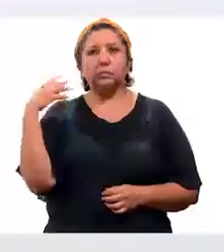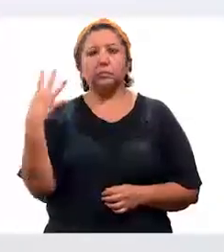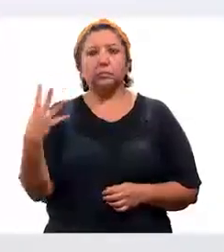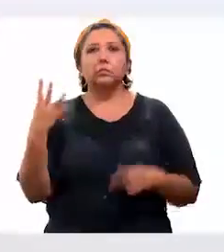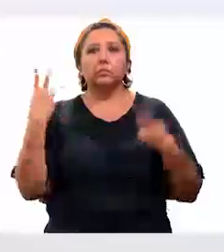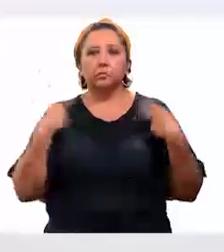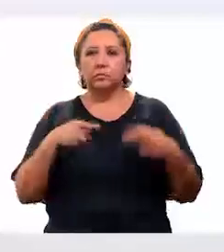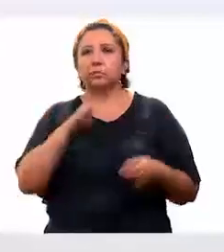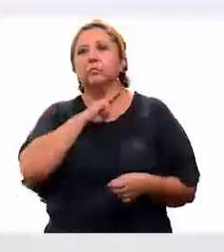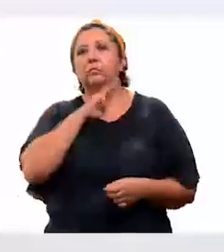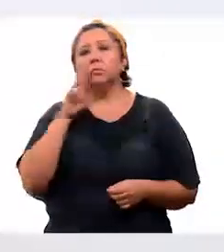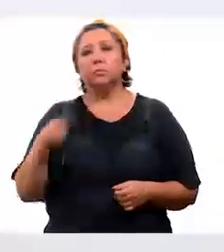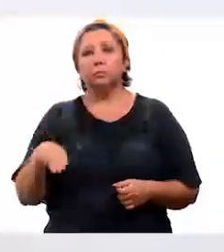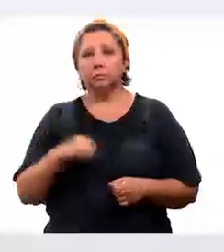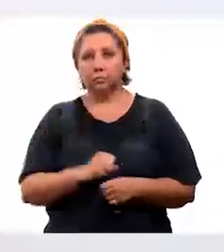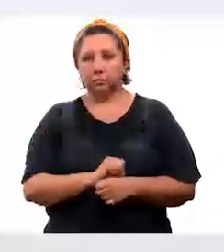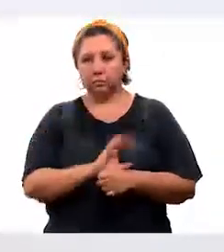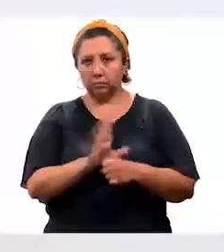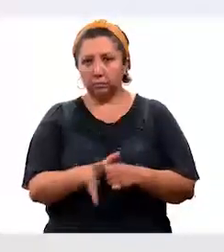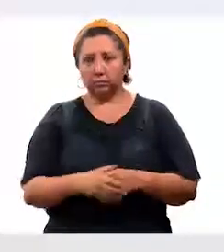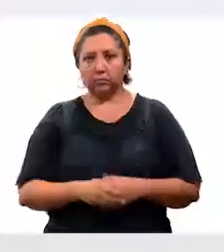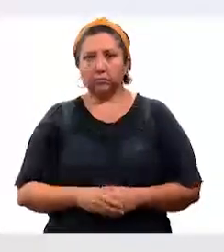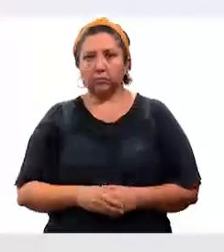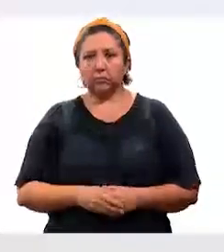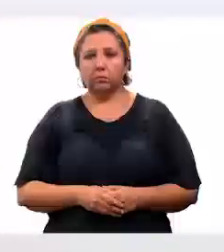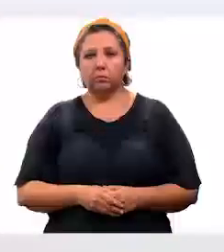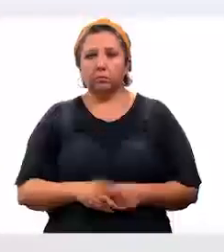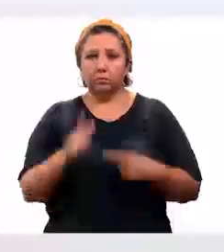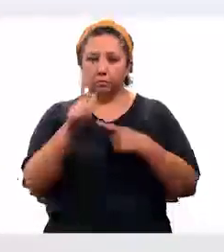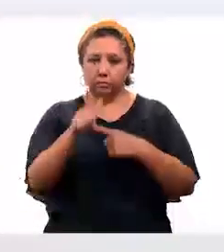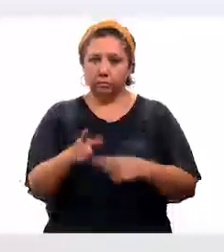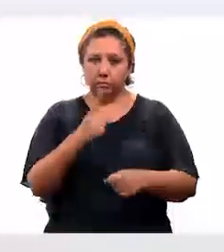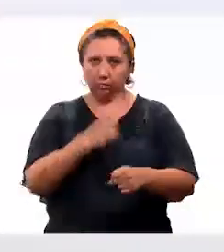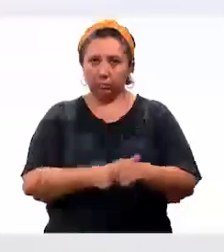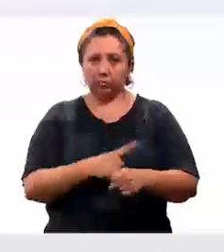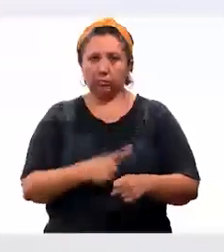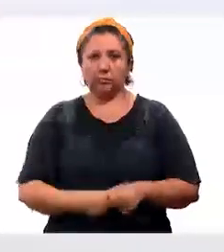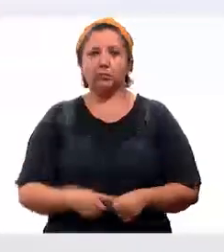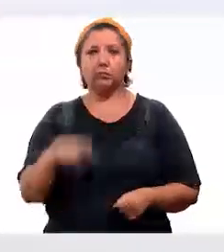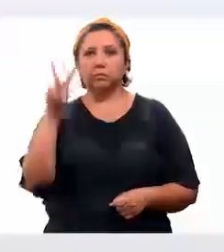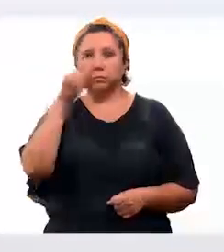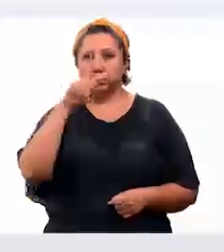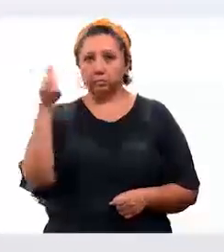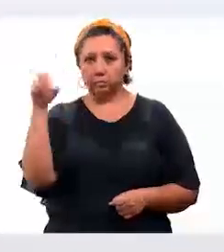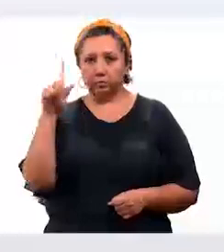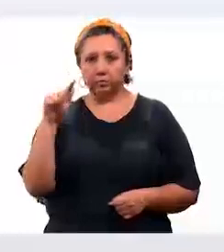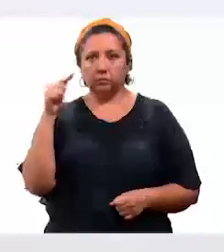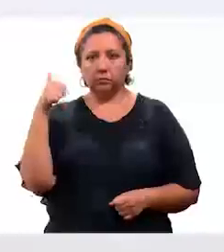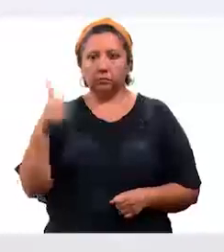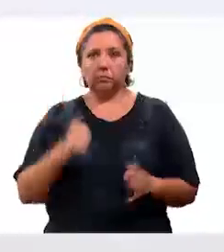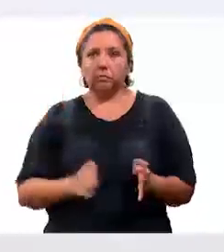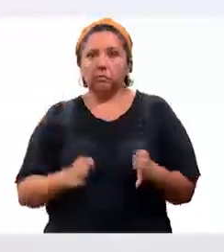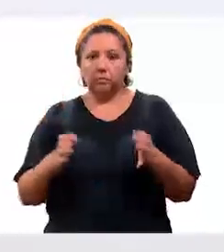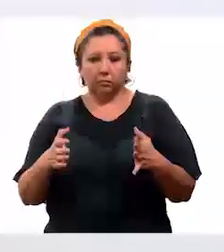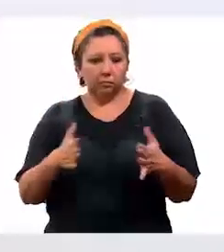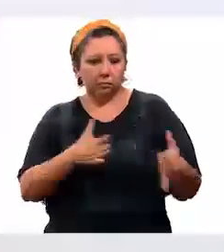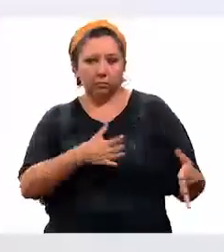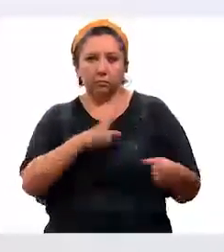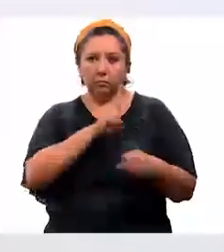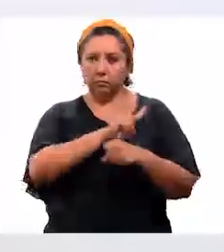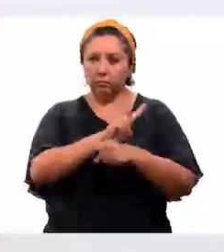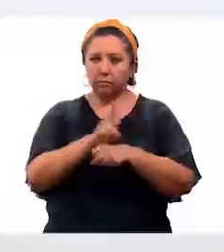6.484 las personas fallecidas a causa del coronavirus. De los casos activos, 276 están